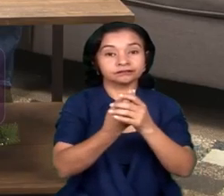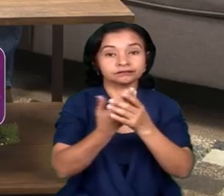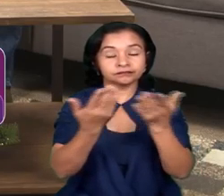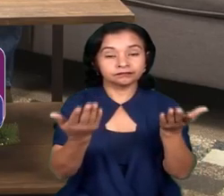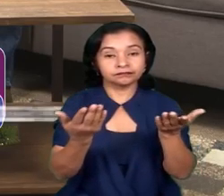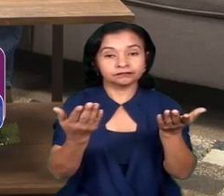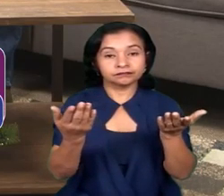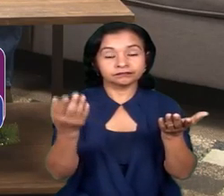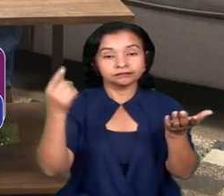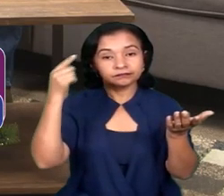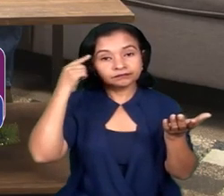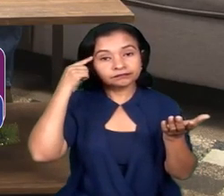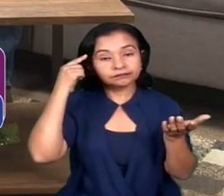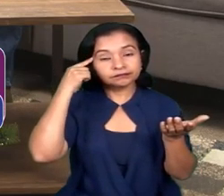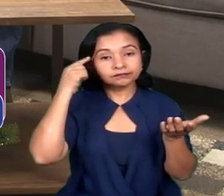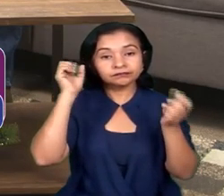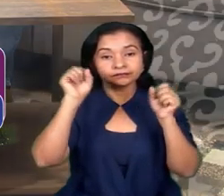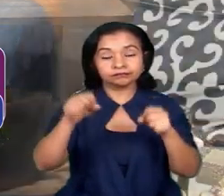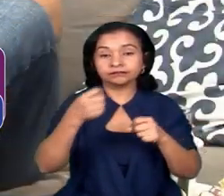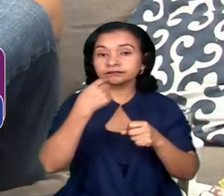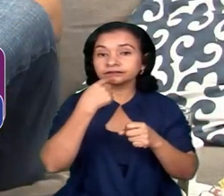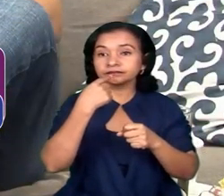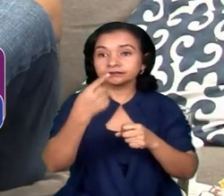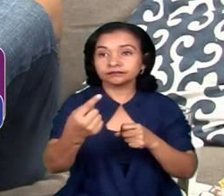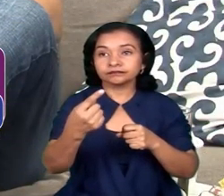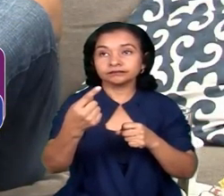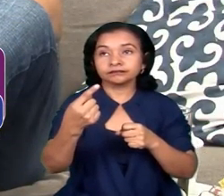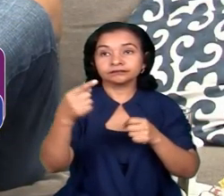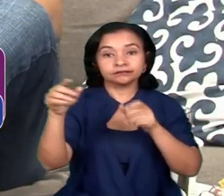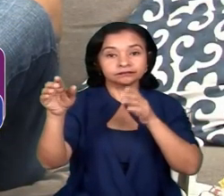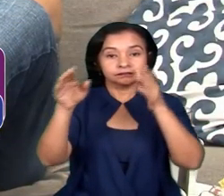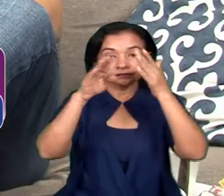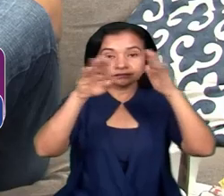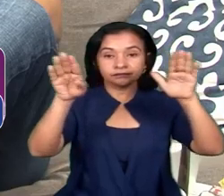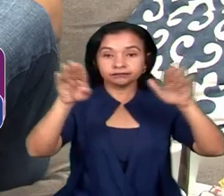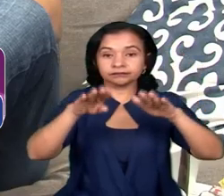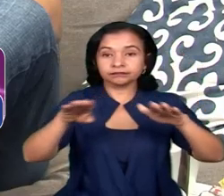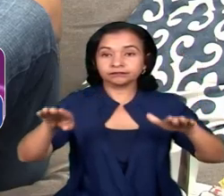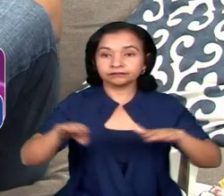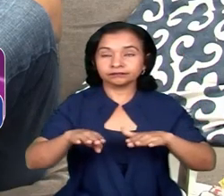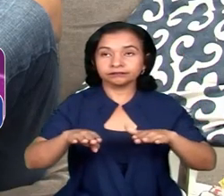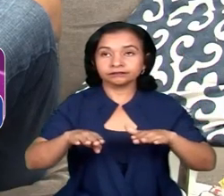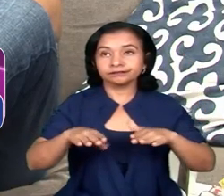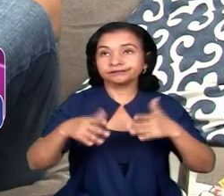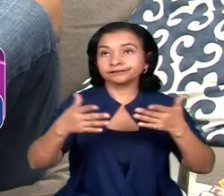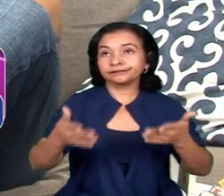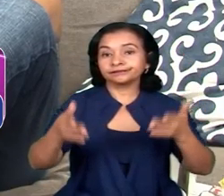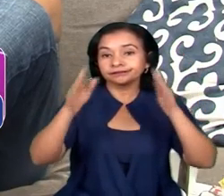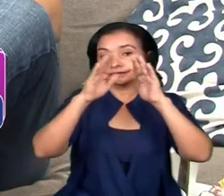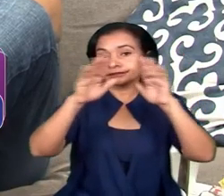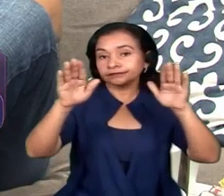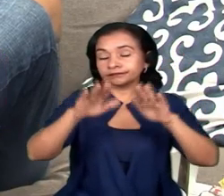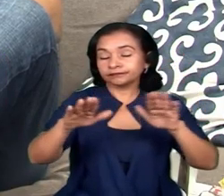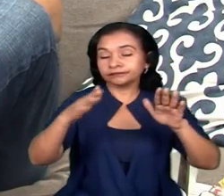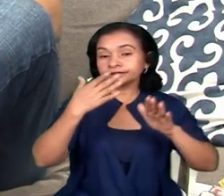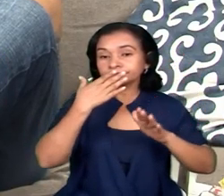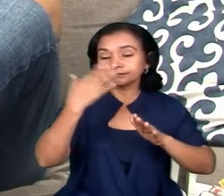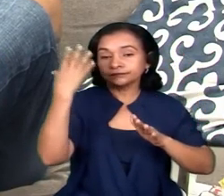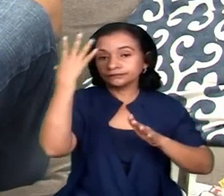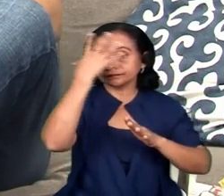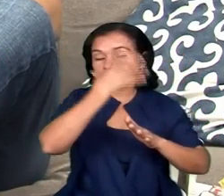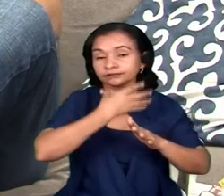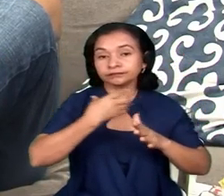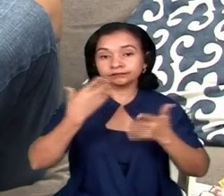Creo que nosotros podemos decir que esta Navidad es una Navidad buena, hermosa, bella,